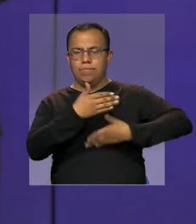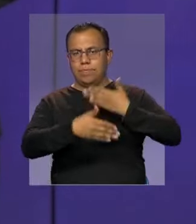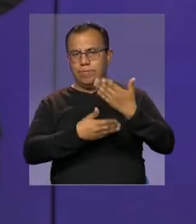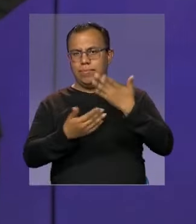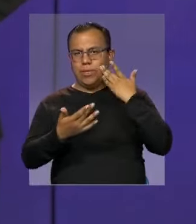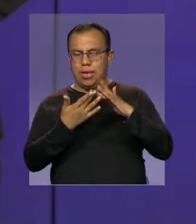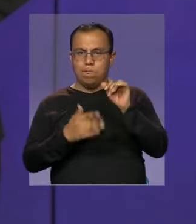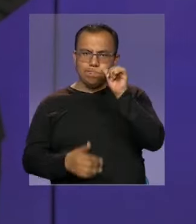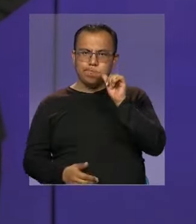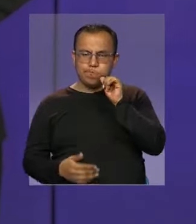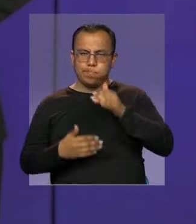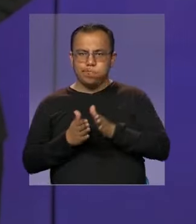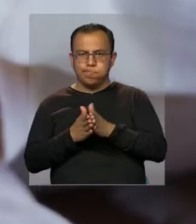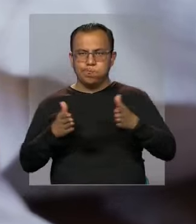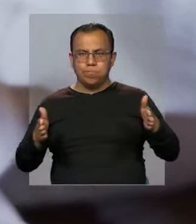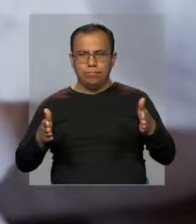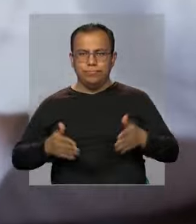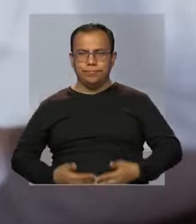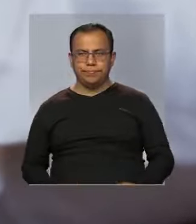de embarazo.